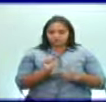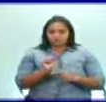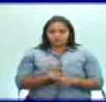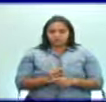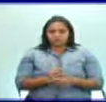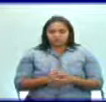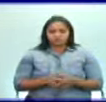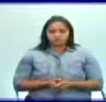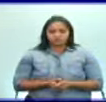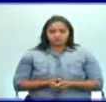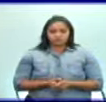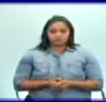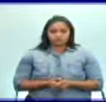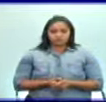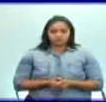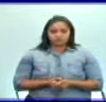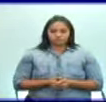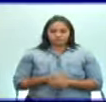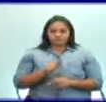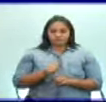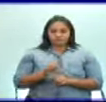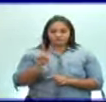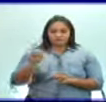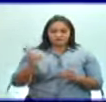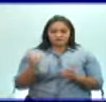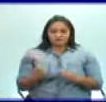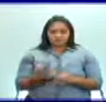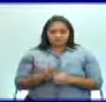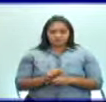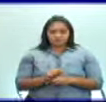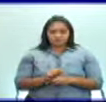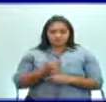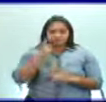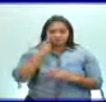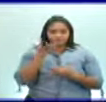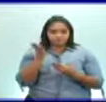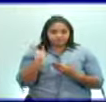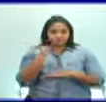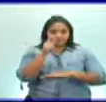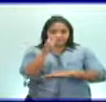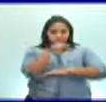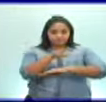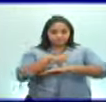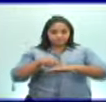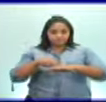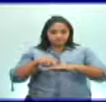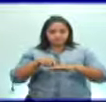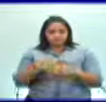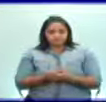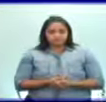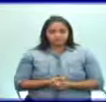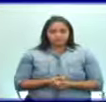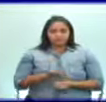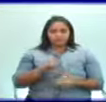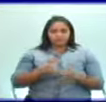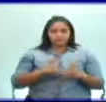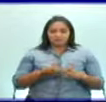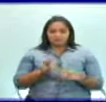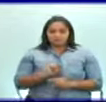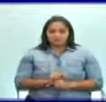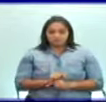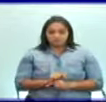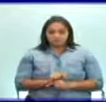a tener 0. Y mírenlo aquí en este valor de abscisa. Miren, lo señalo aquí con este punto, ¿verdad? De la misma forma,